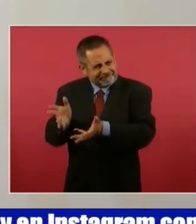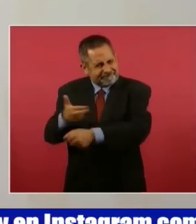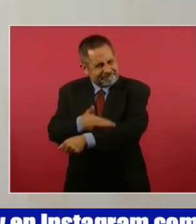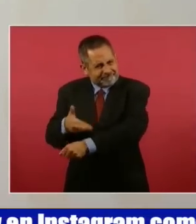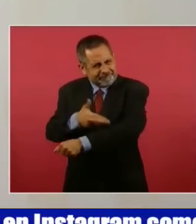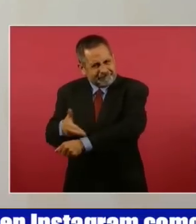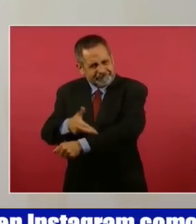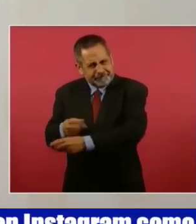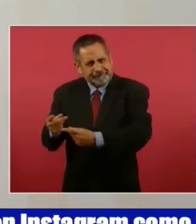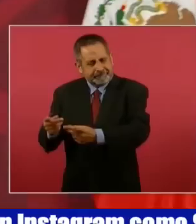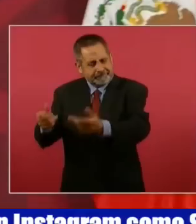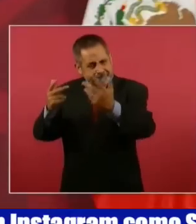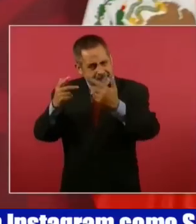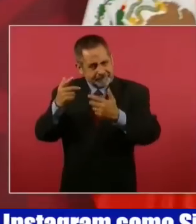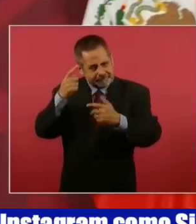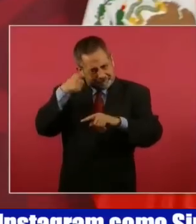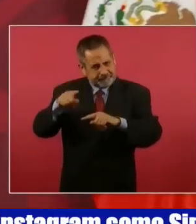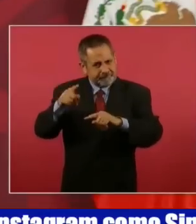Y